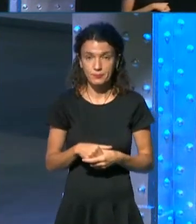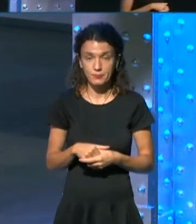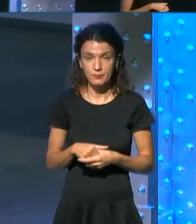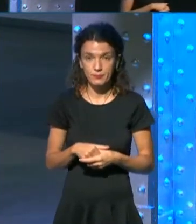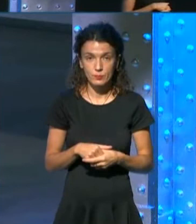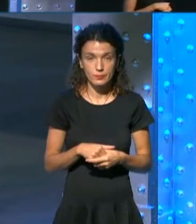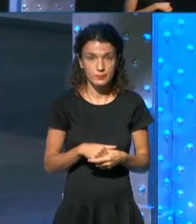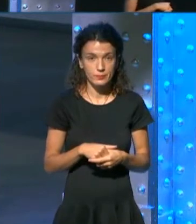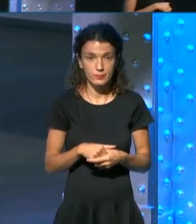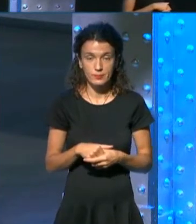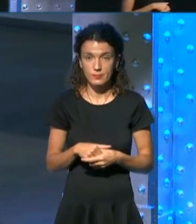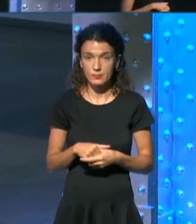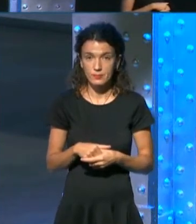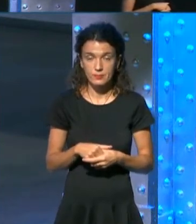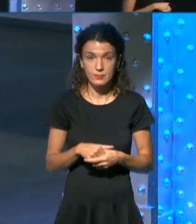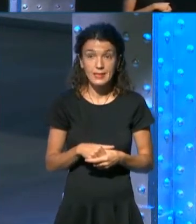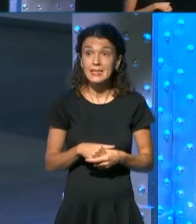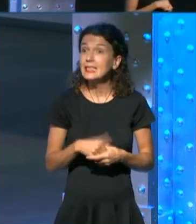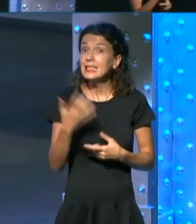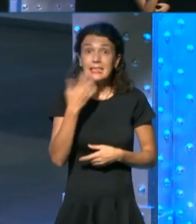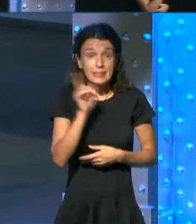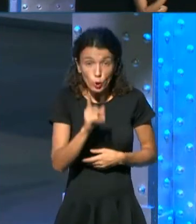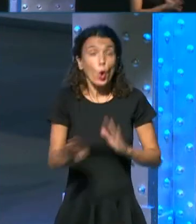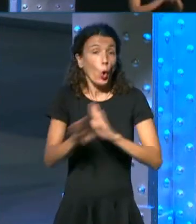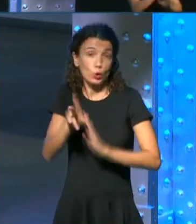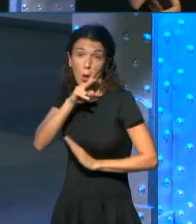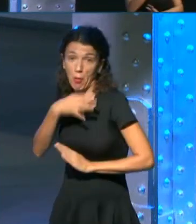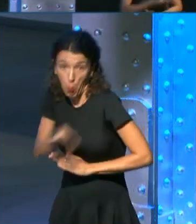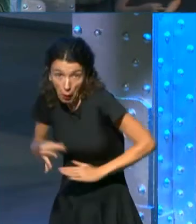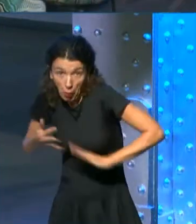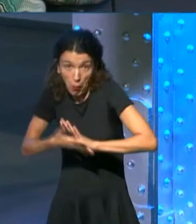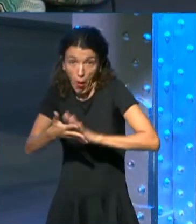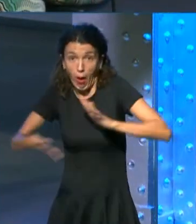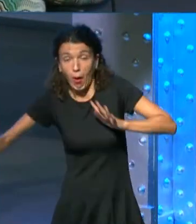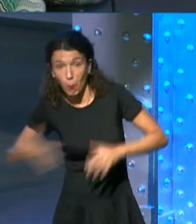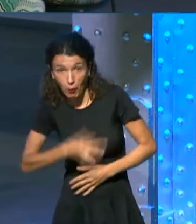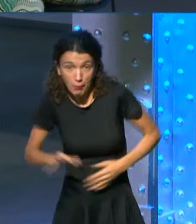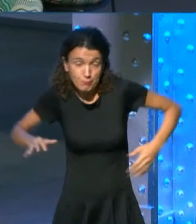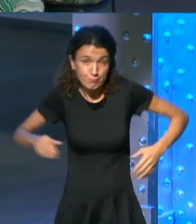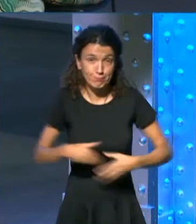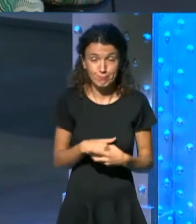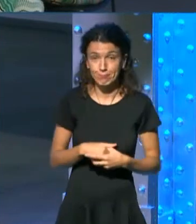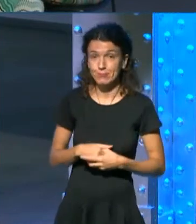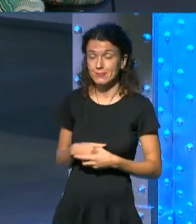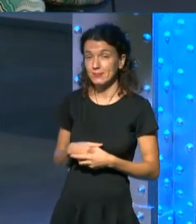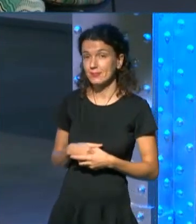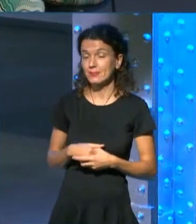tímidos. Si no, yo puedo seguir hablando aquí que no veas, ¿eh? O sea que...